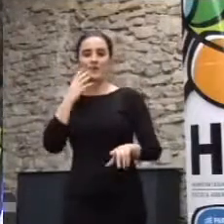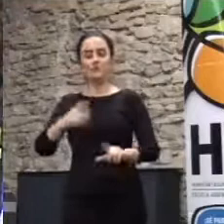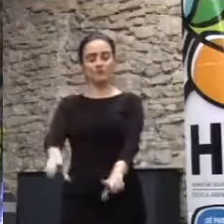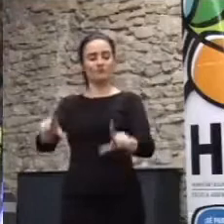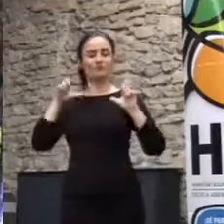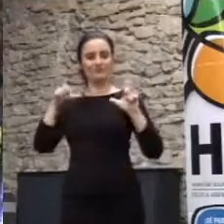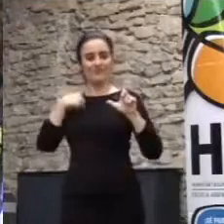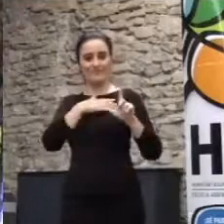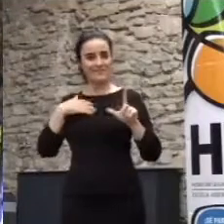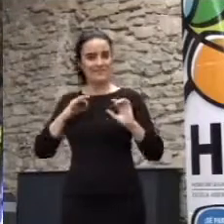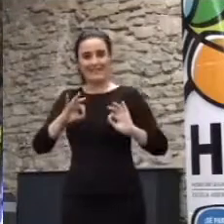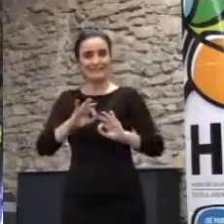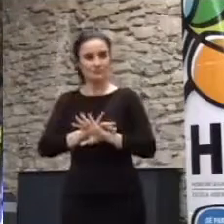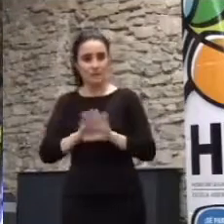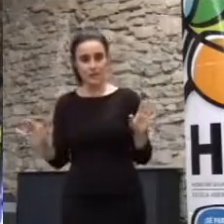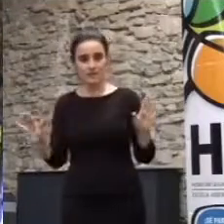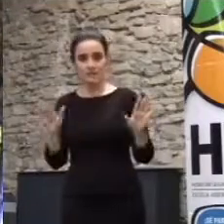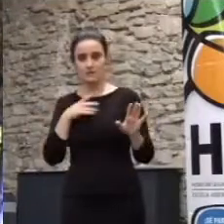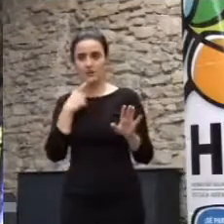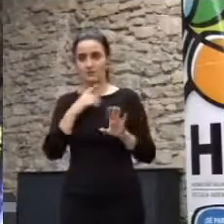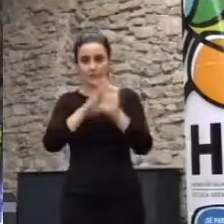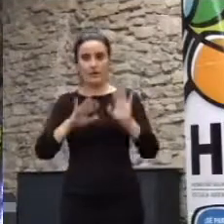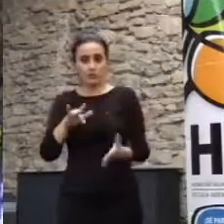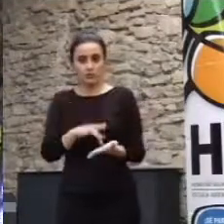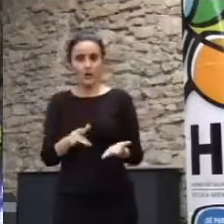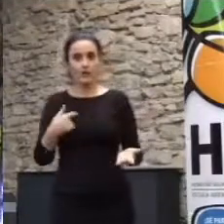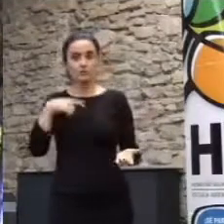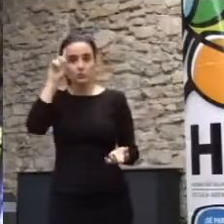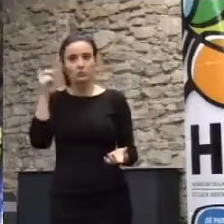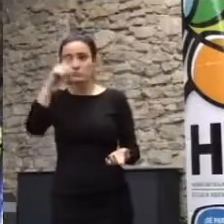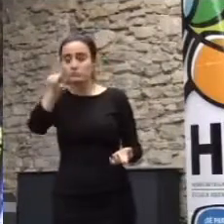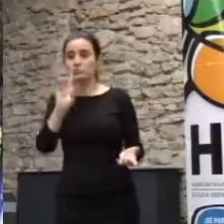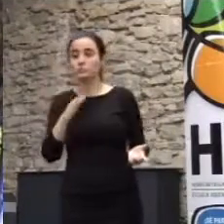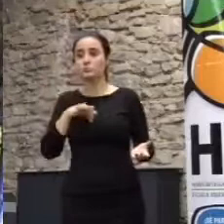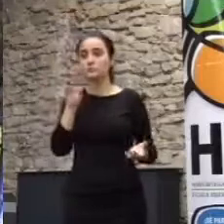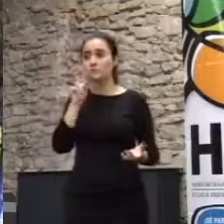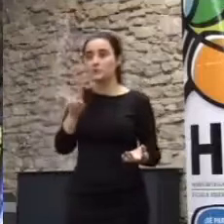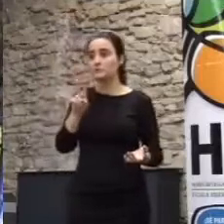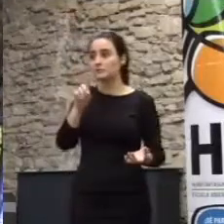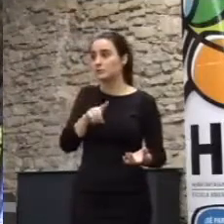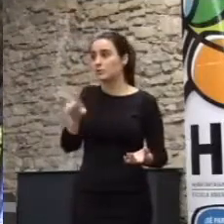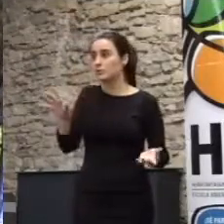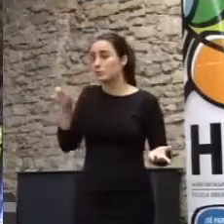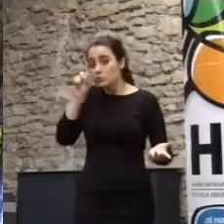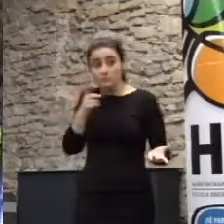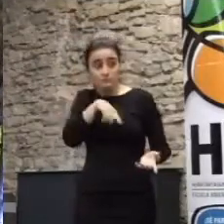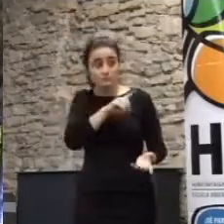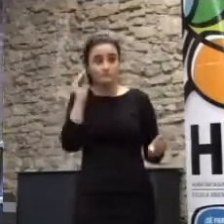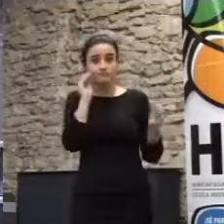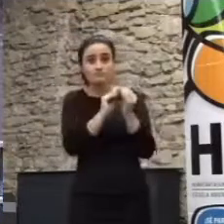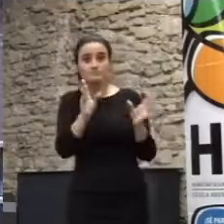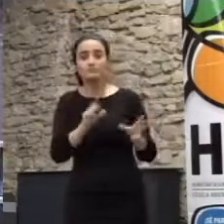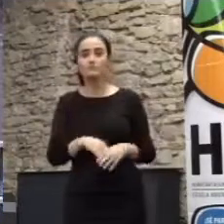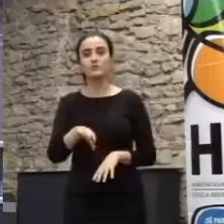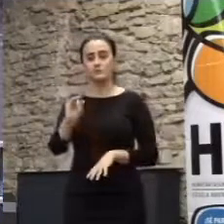radio local de la que hablemos. Eso está sucediendo. Yo no sé si lo veréis igual vosotros. Sí, además es que